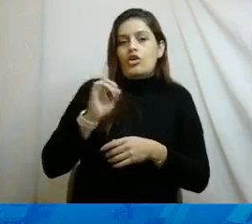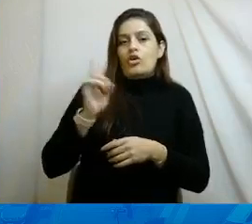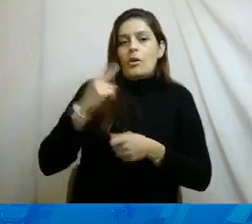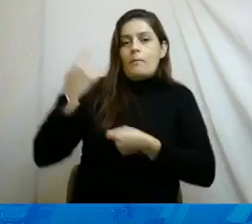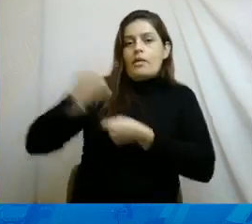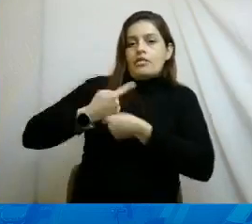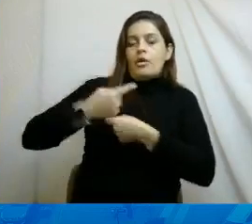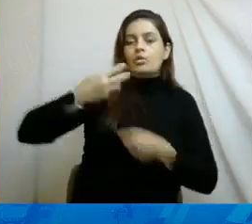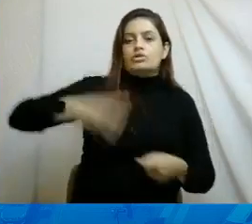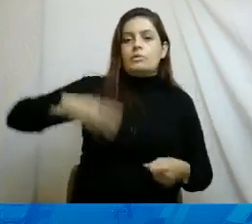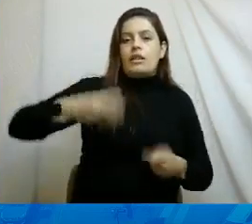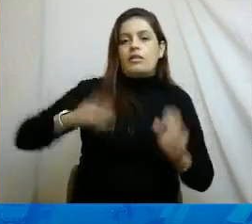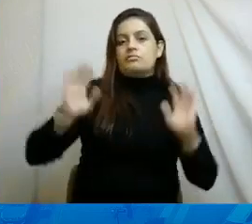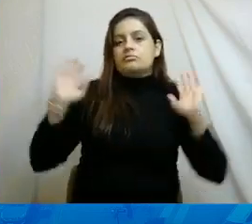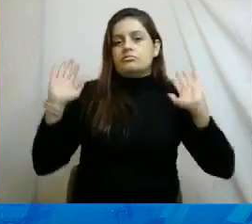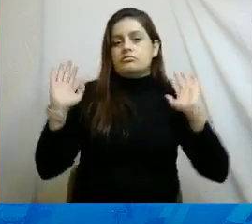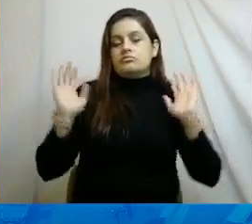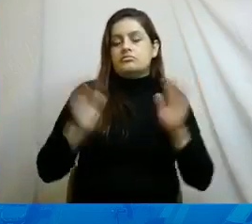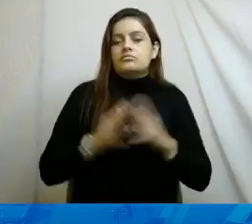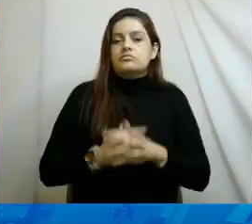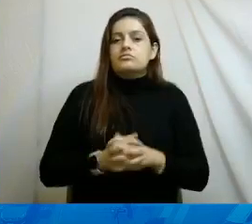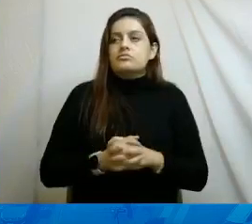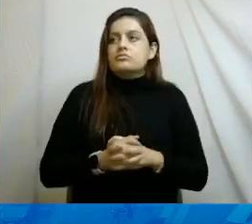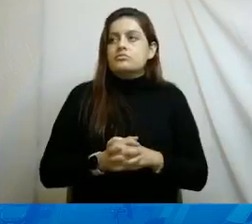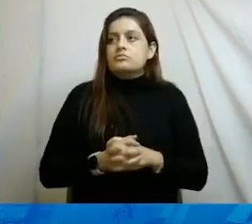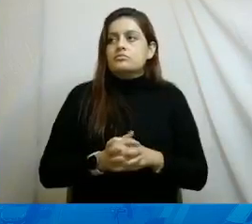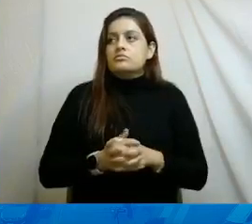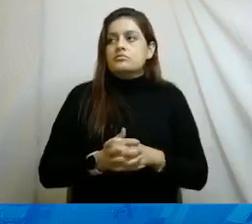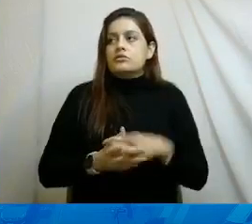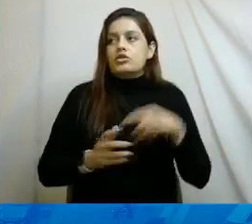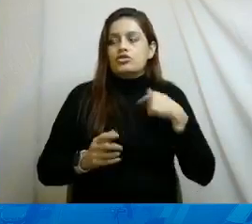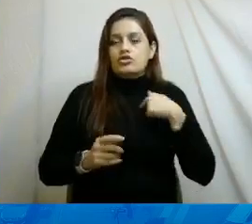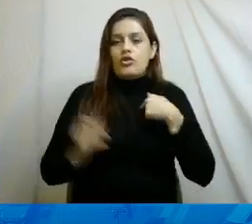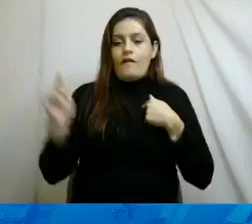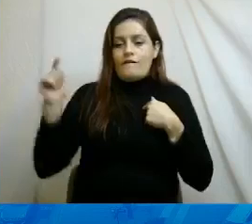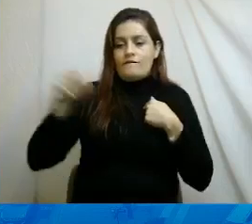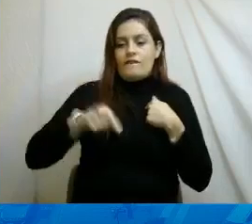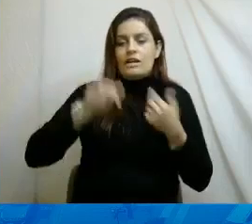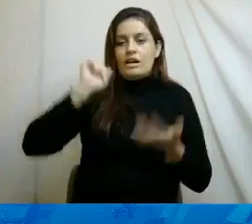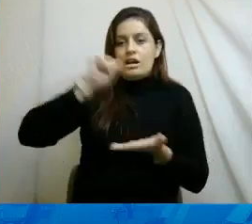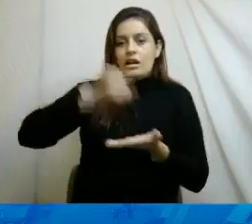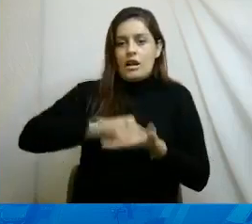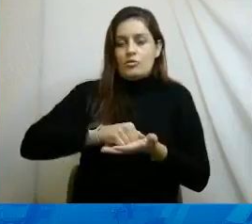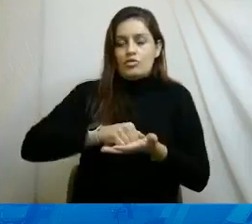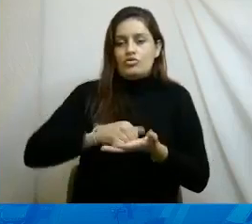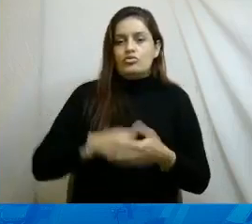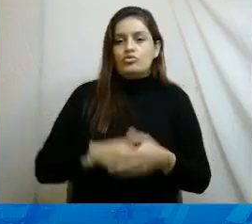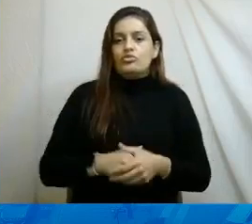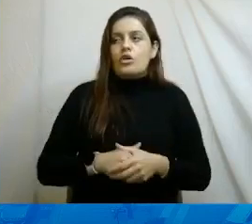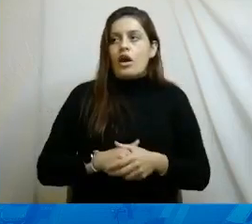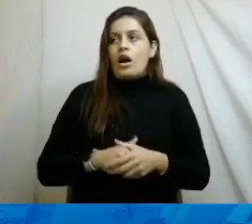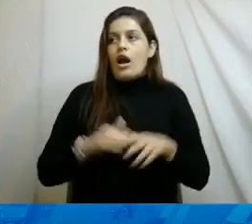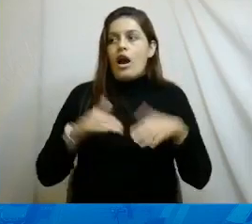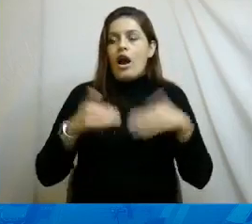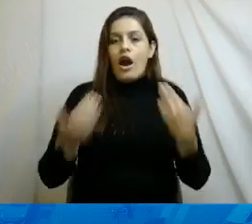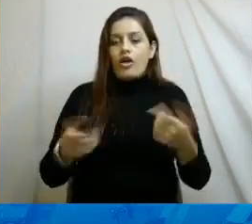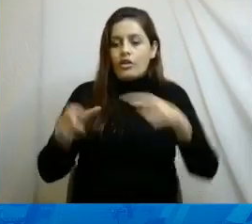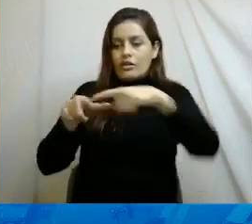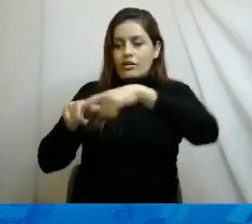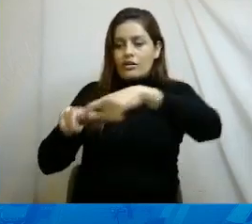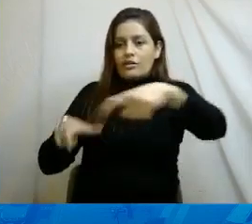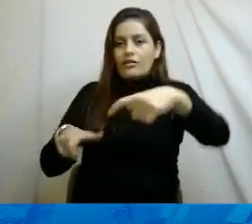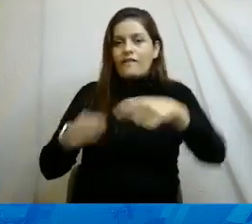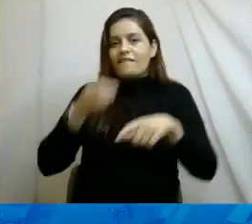por el municipio, que yo tengo que hacer el reclamo acá. Y ahora con la jardinera yo no